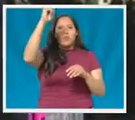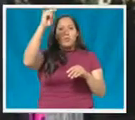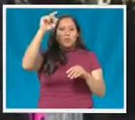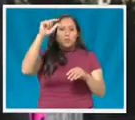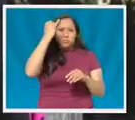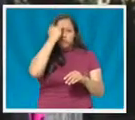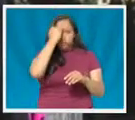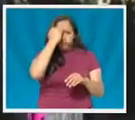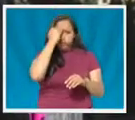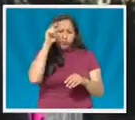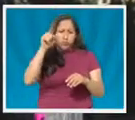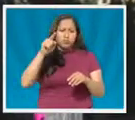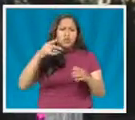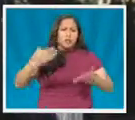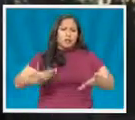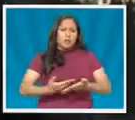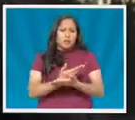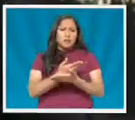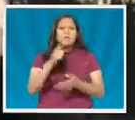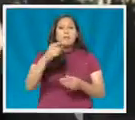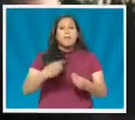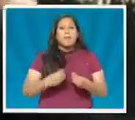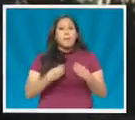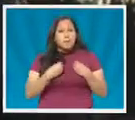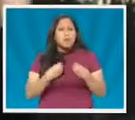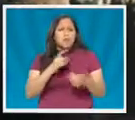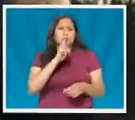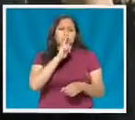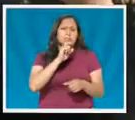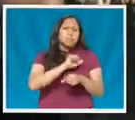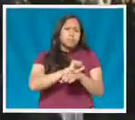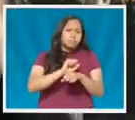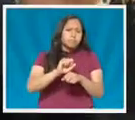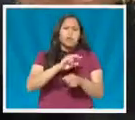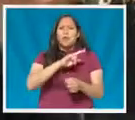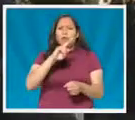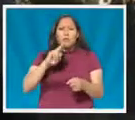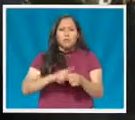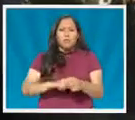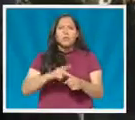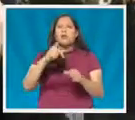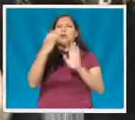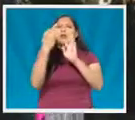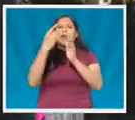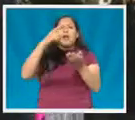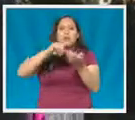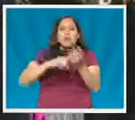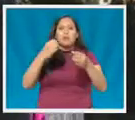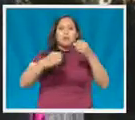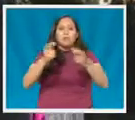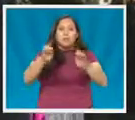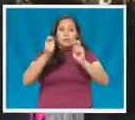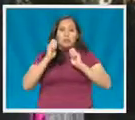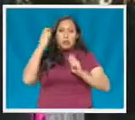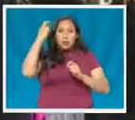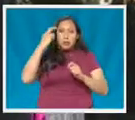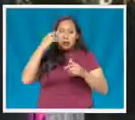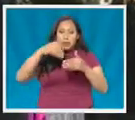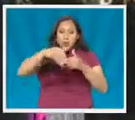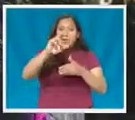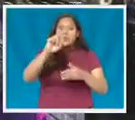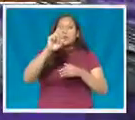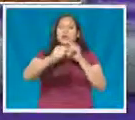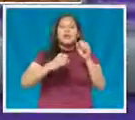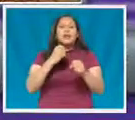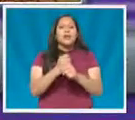India, que vive una vida muy normalita dentro de una corte, logra reinar, y a los 30 años tiene